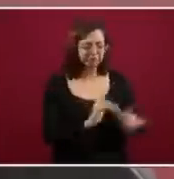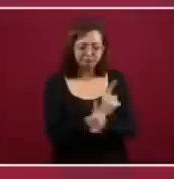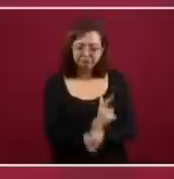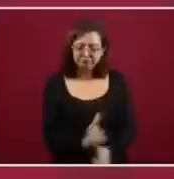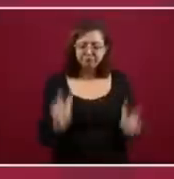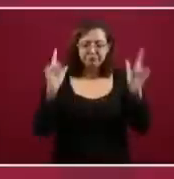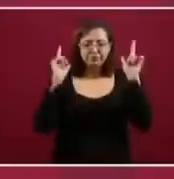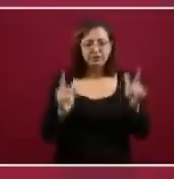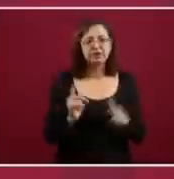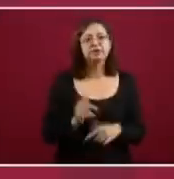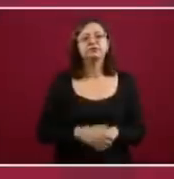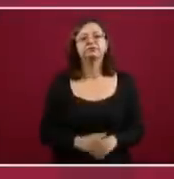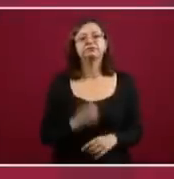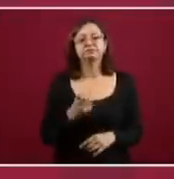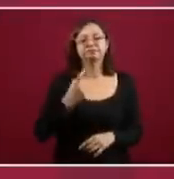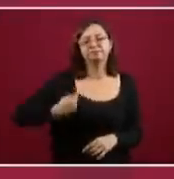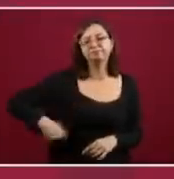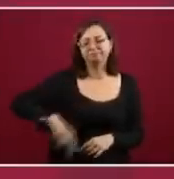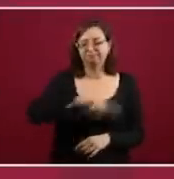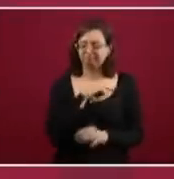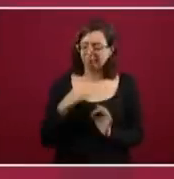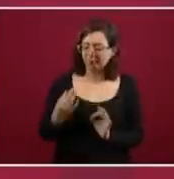y eso es lo que estamos haciendo